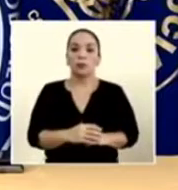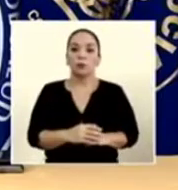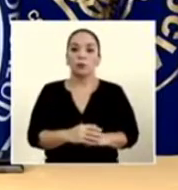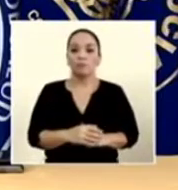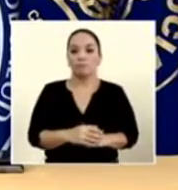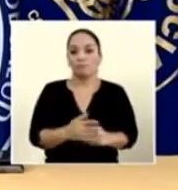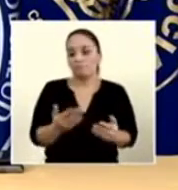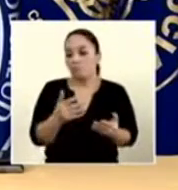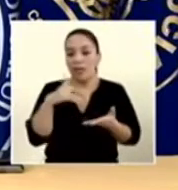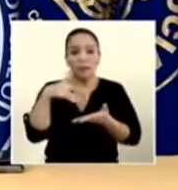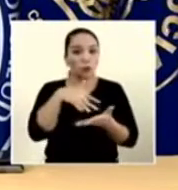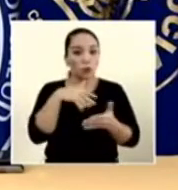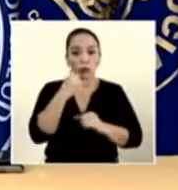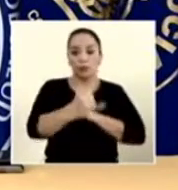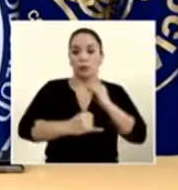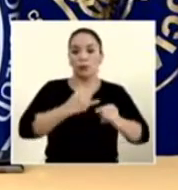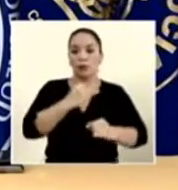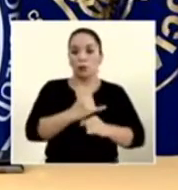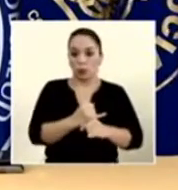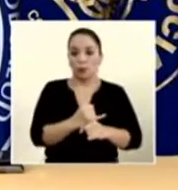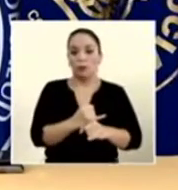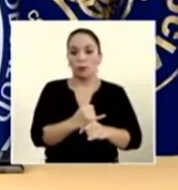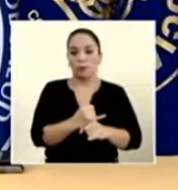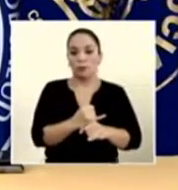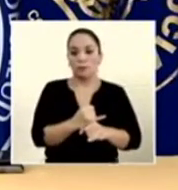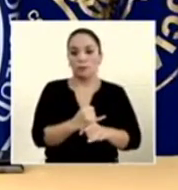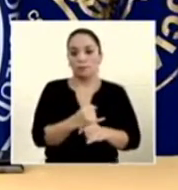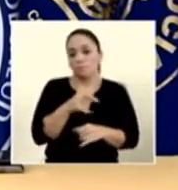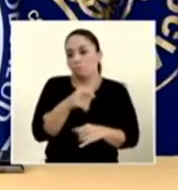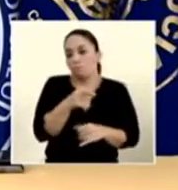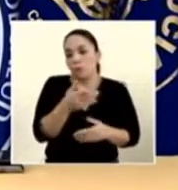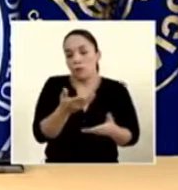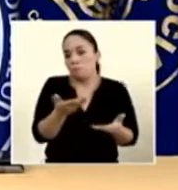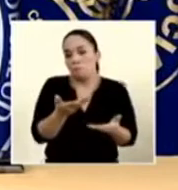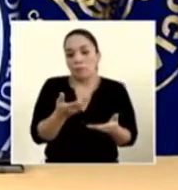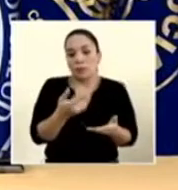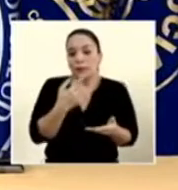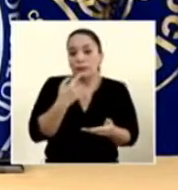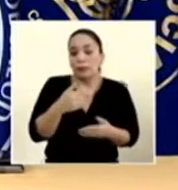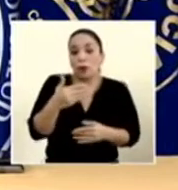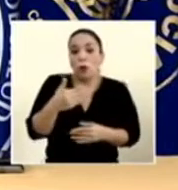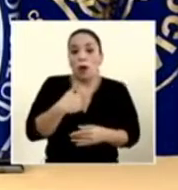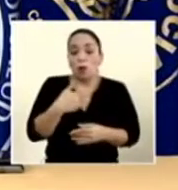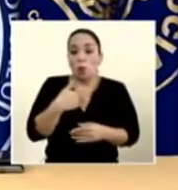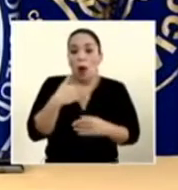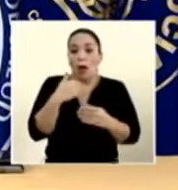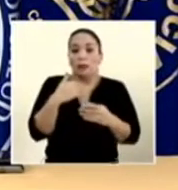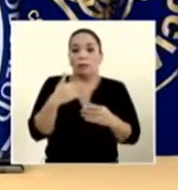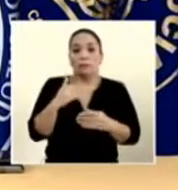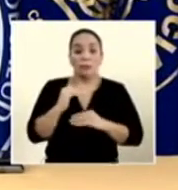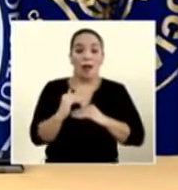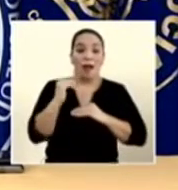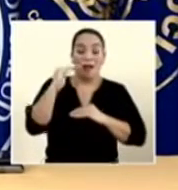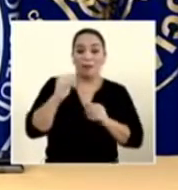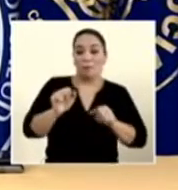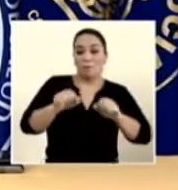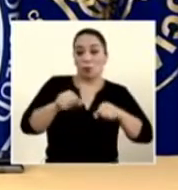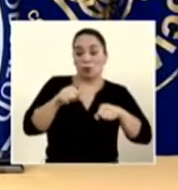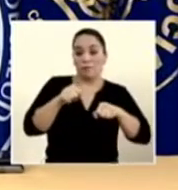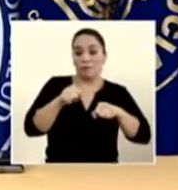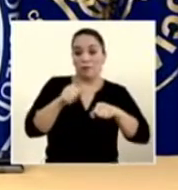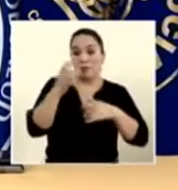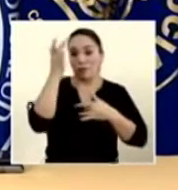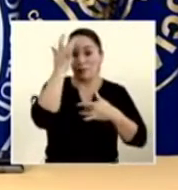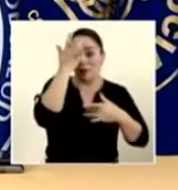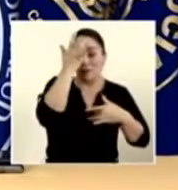estudios internacionales, pues hablan de cuando hay alta transmisión, hablan incluso hasta de 50 casos